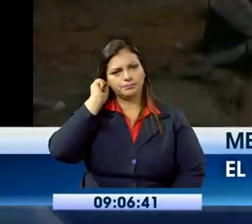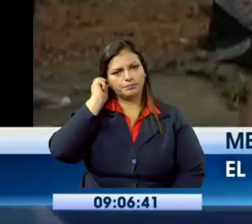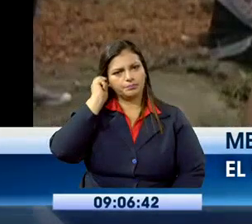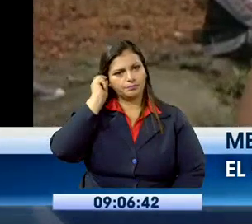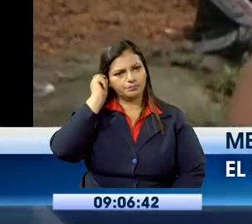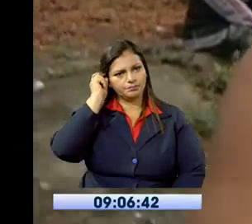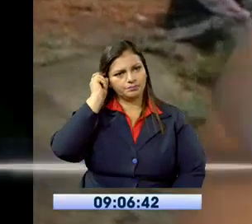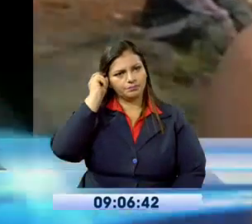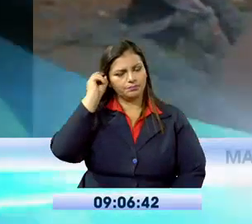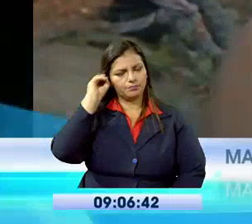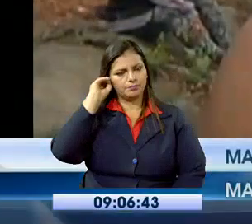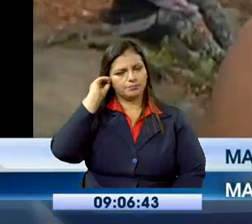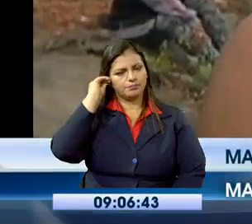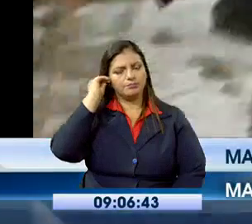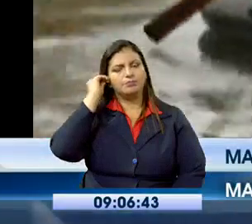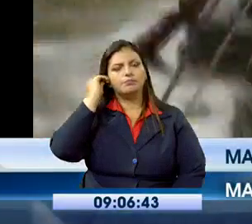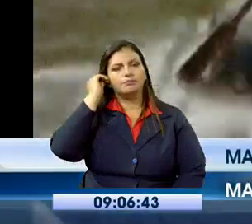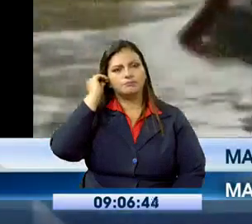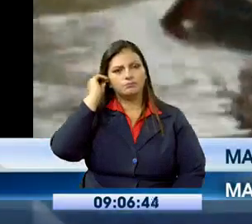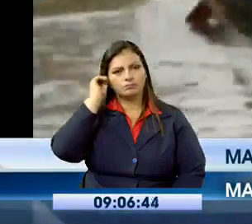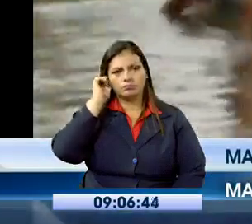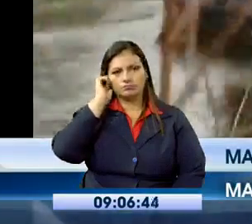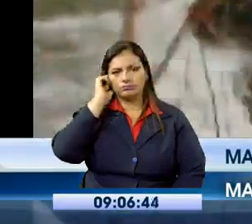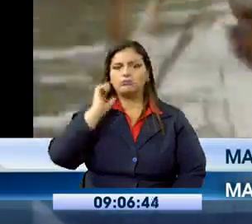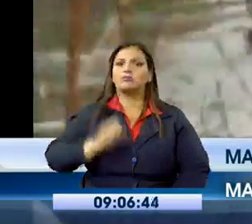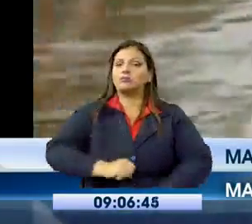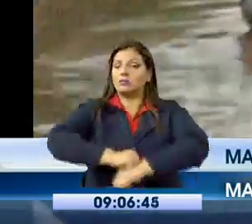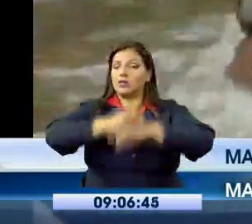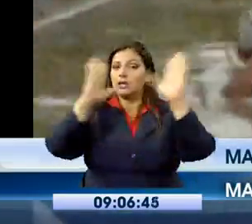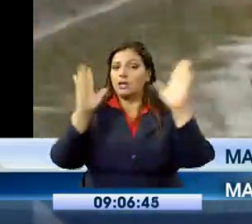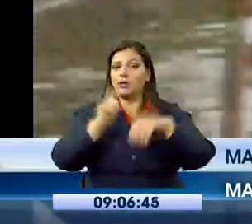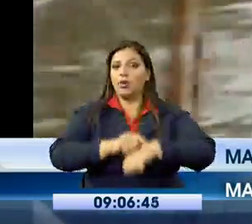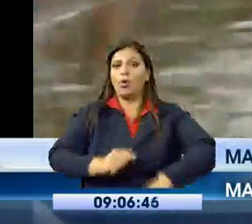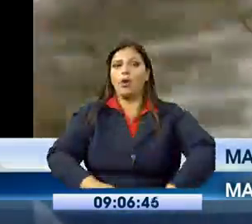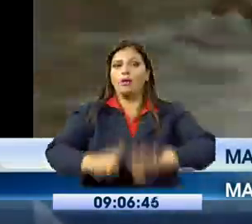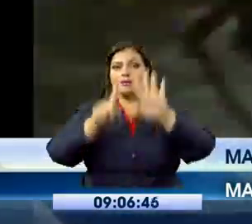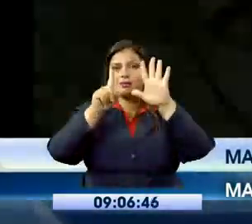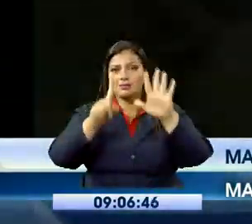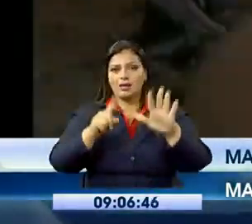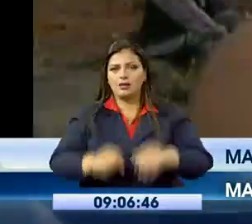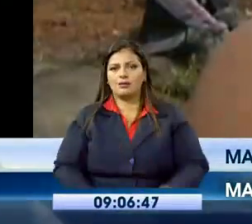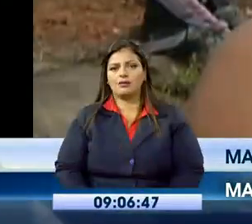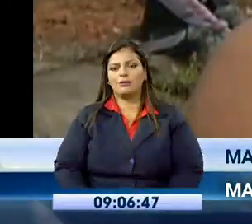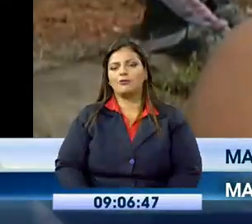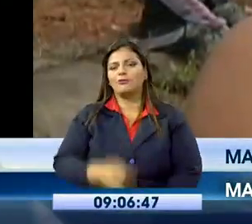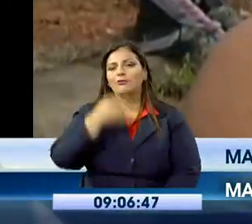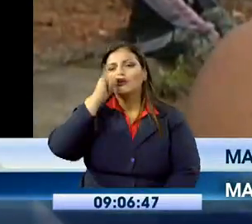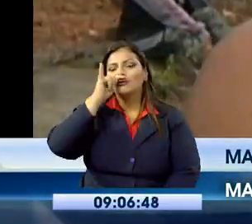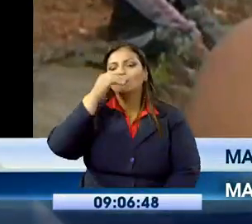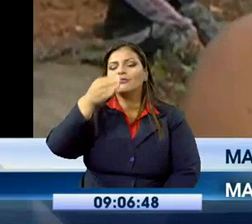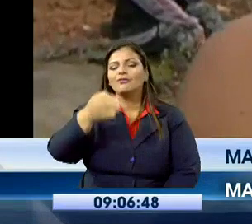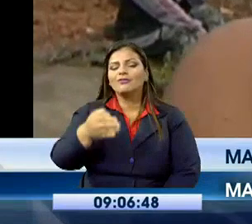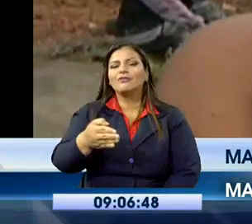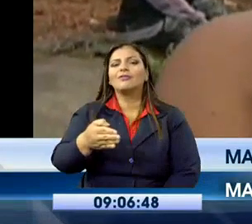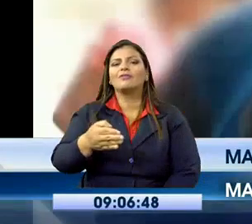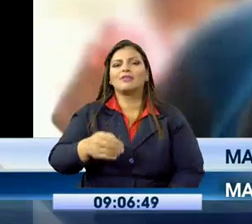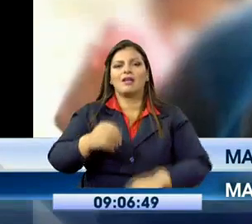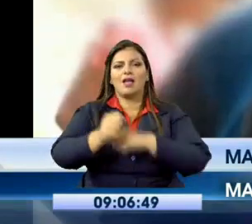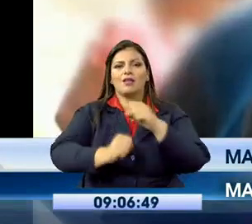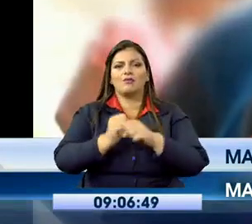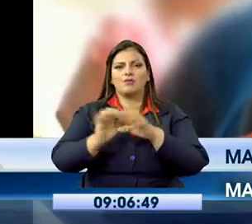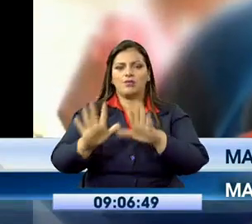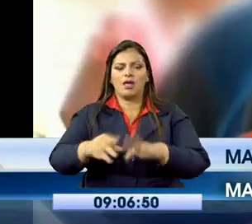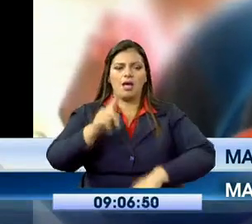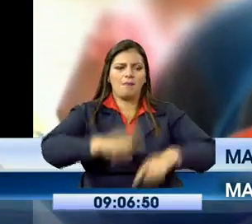Lo que pasa es que él salió en la mañana, salió a las 7 de la mañana a jugar pelota y es que se ha venido para acá a bañarse.